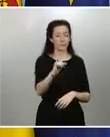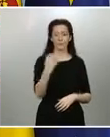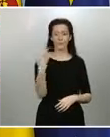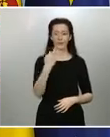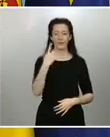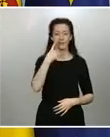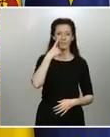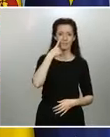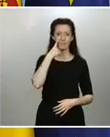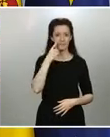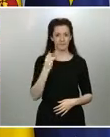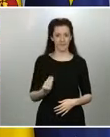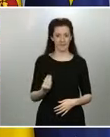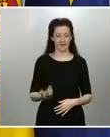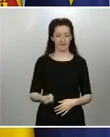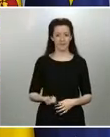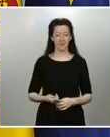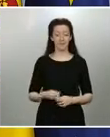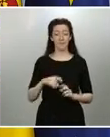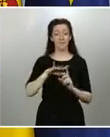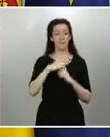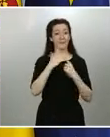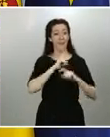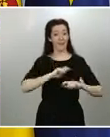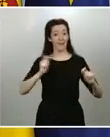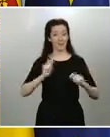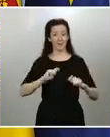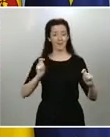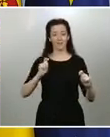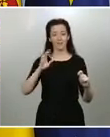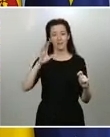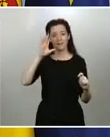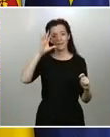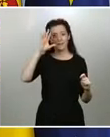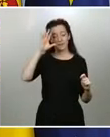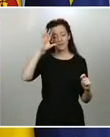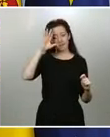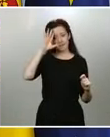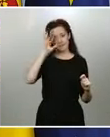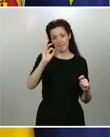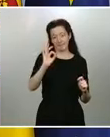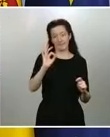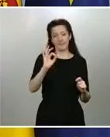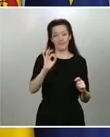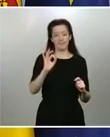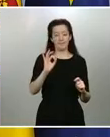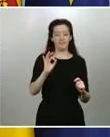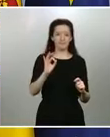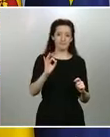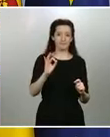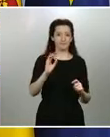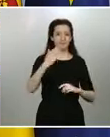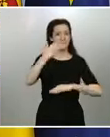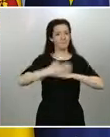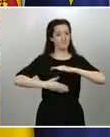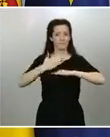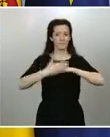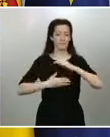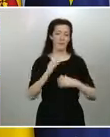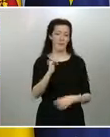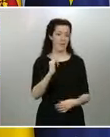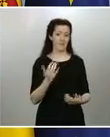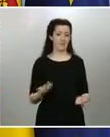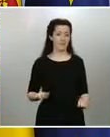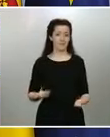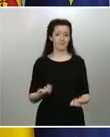estado de alarma evidentemente plantea restricciones a un derecho tan importante como es